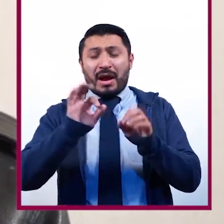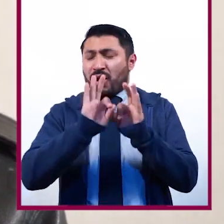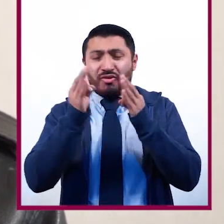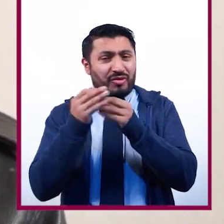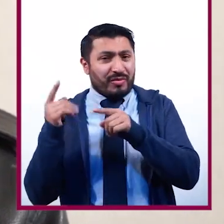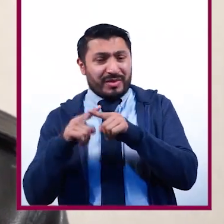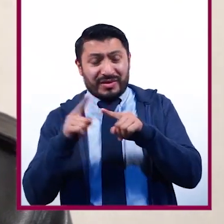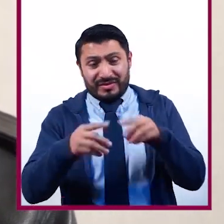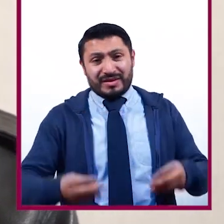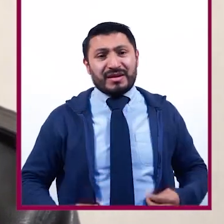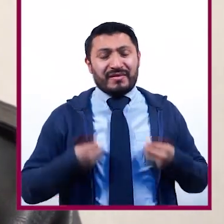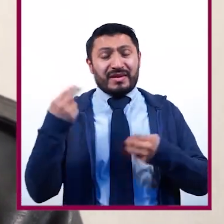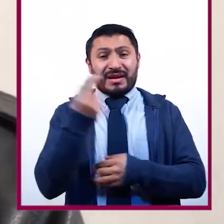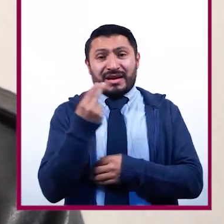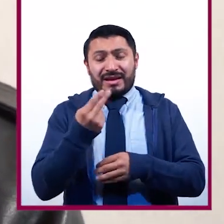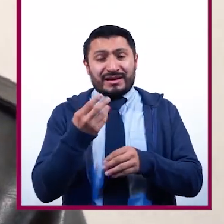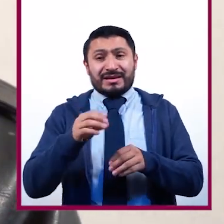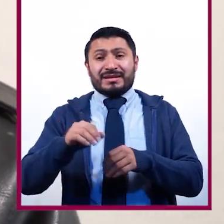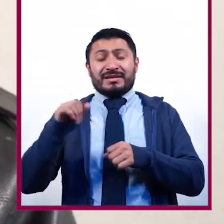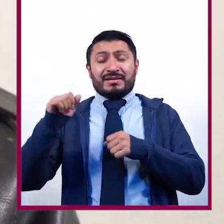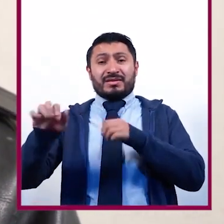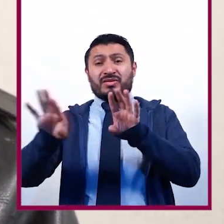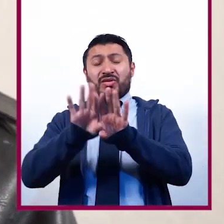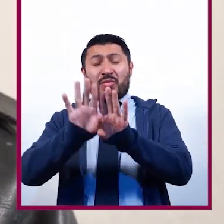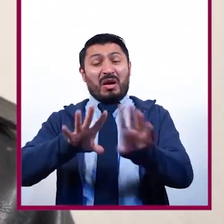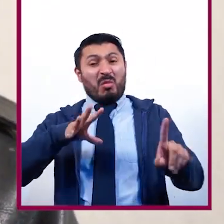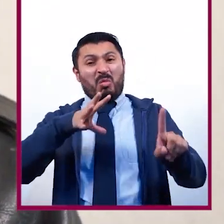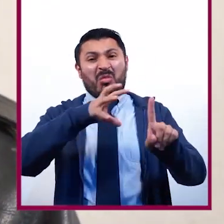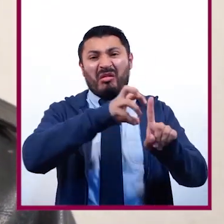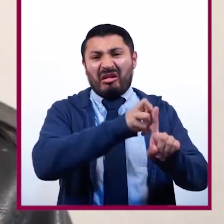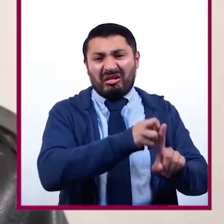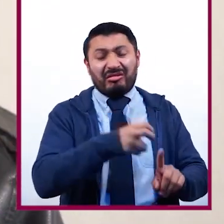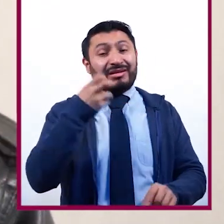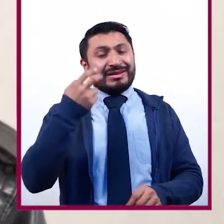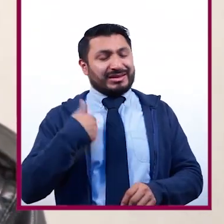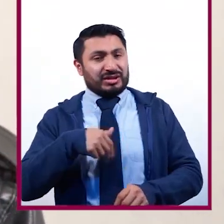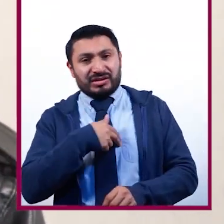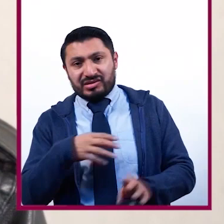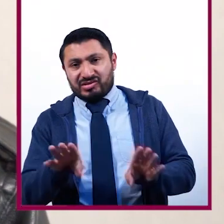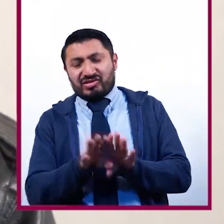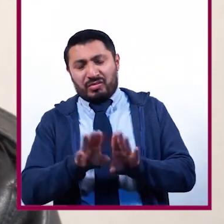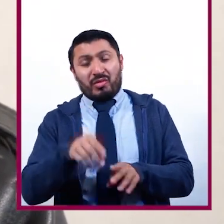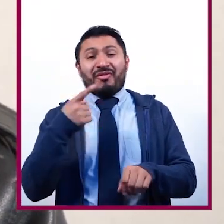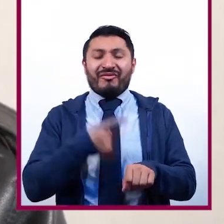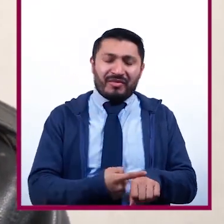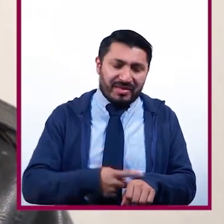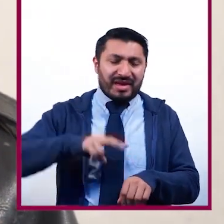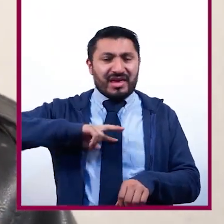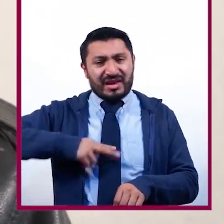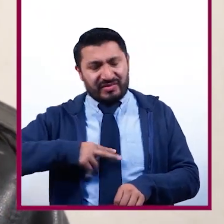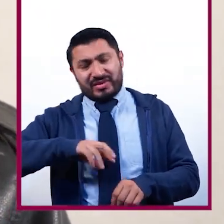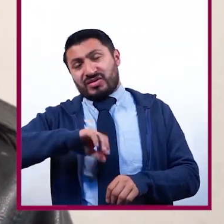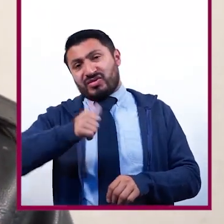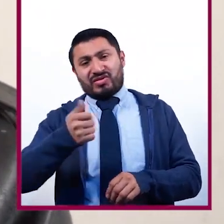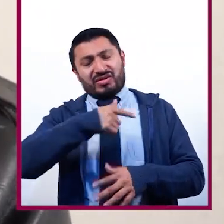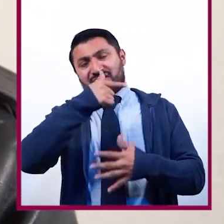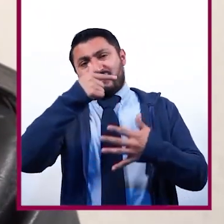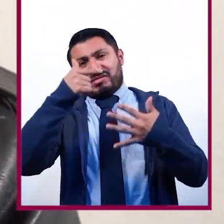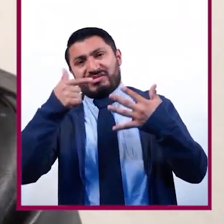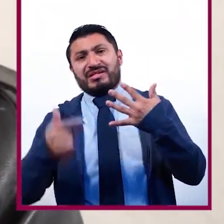un depredador y en nuestro caso, pues las enfermedades, los virus, las bacterias y otro tipo de enfermedades